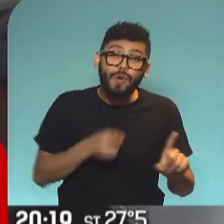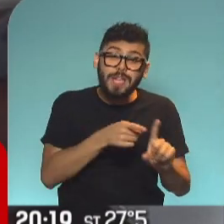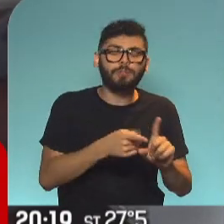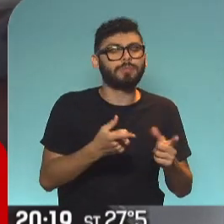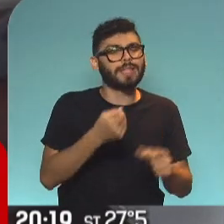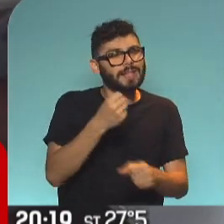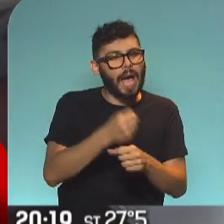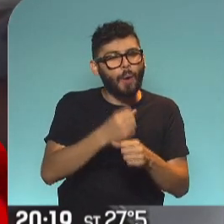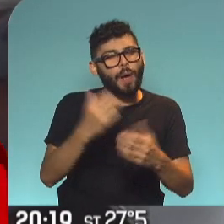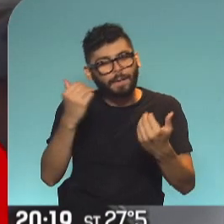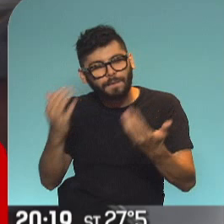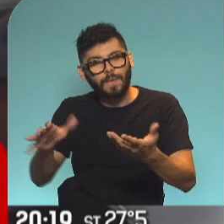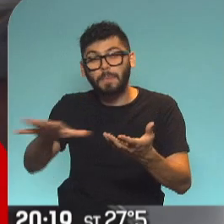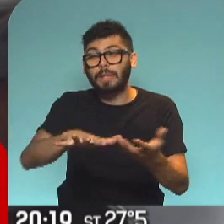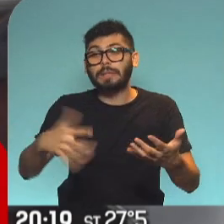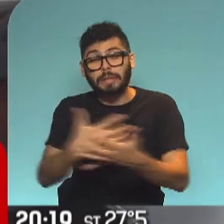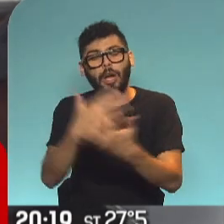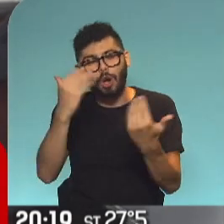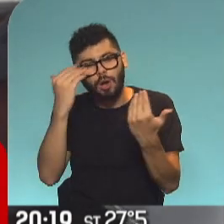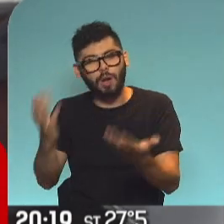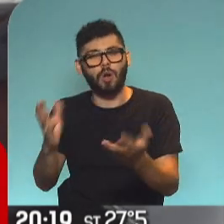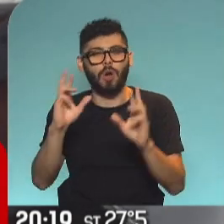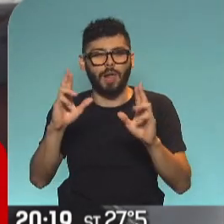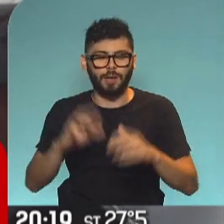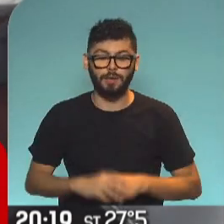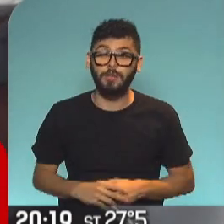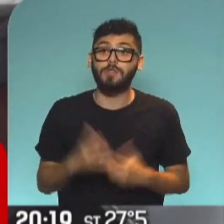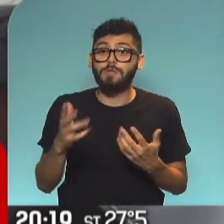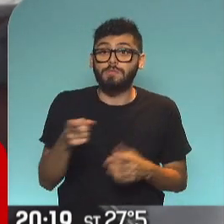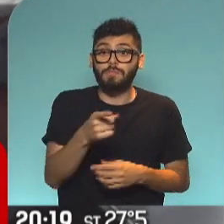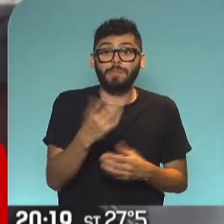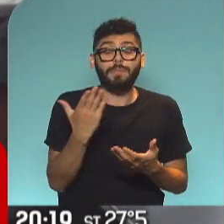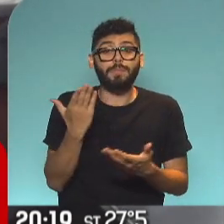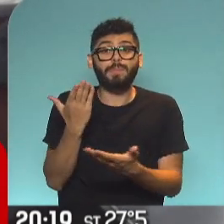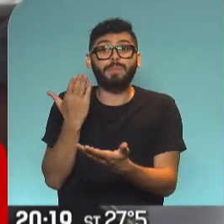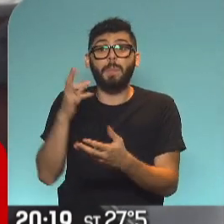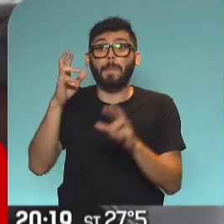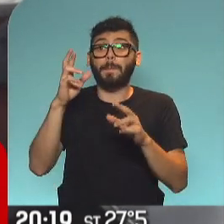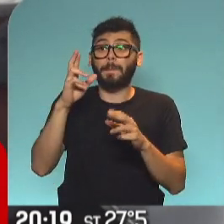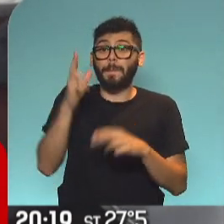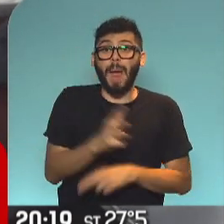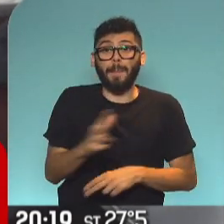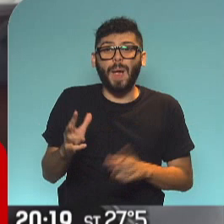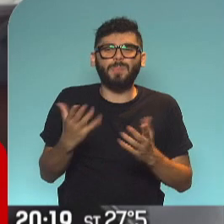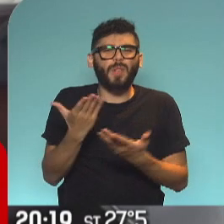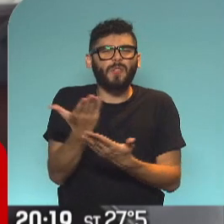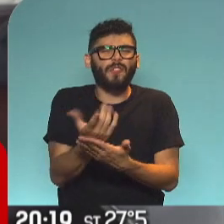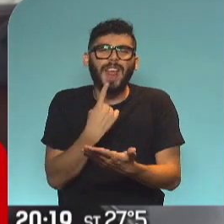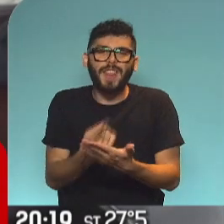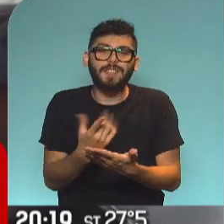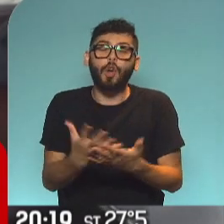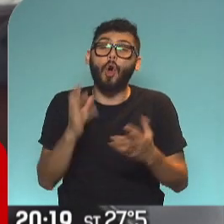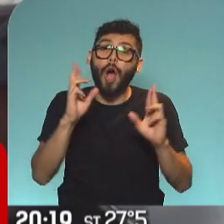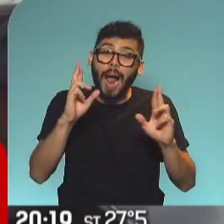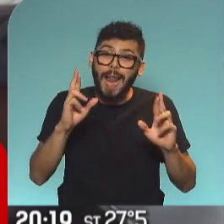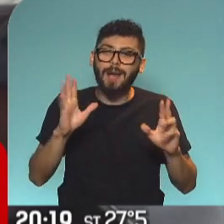trabaje en favor de los más vulnerables. Y bueno, de hecho, una de las frases de hoy del pedido fue reconciliación y paz. Sí. Y lo puedes extender absolutamente a todos